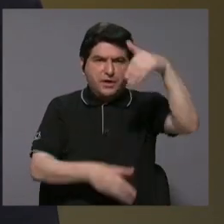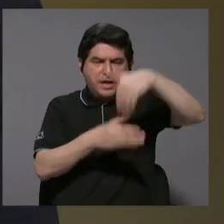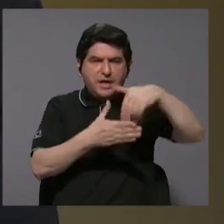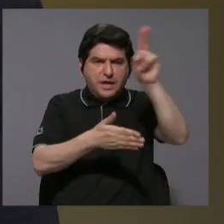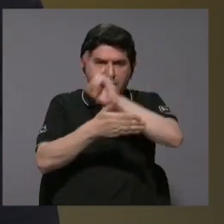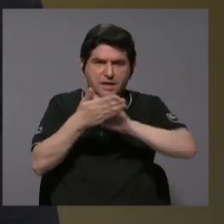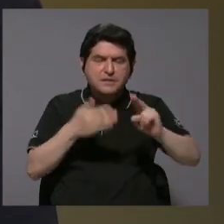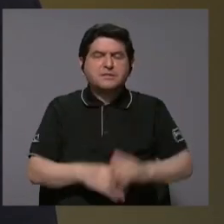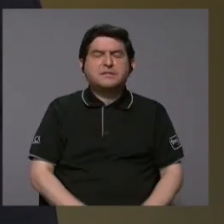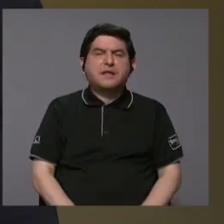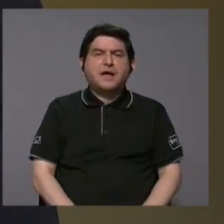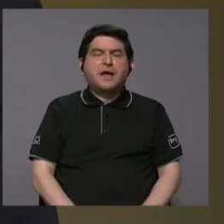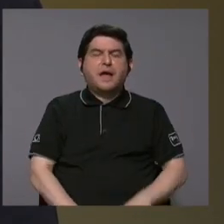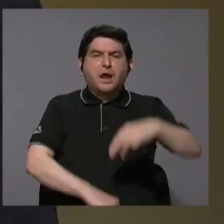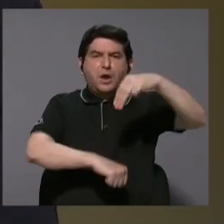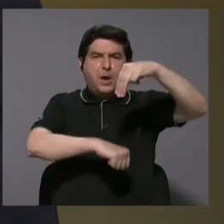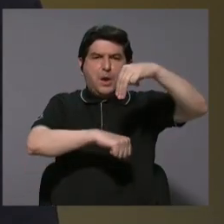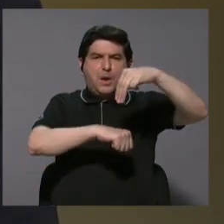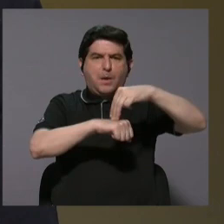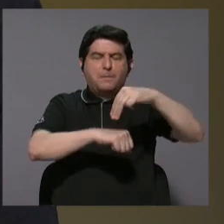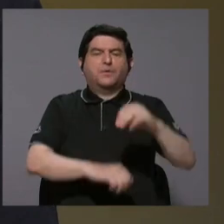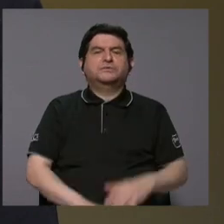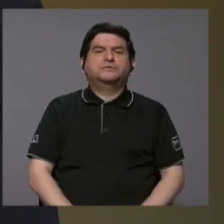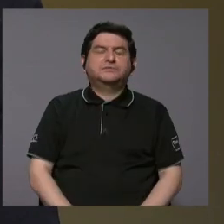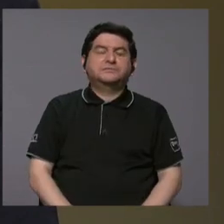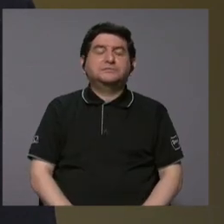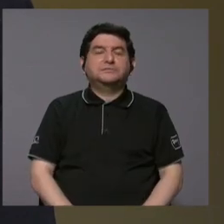Interuniversitario de Montreal sobre temas